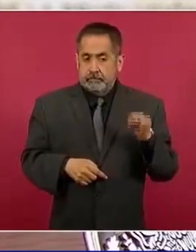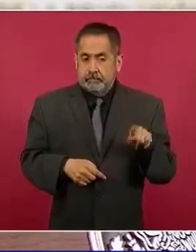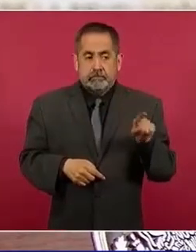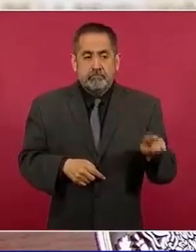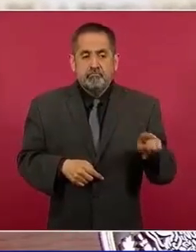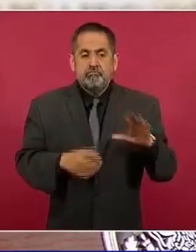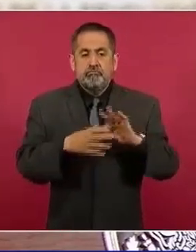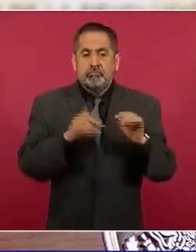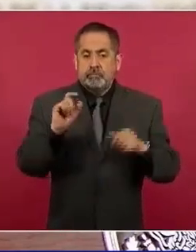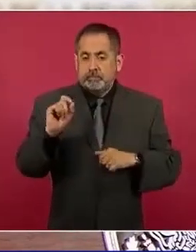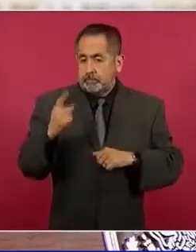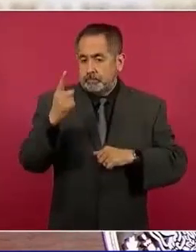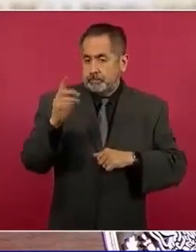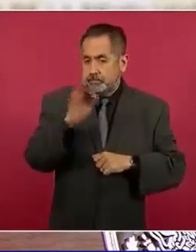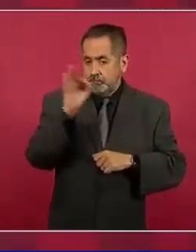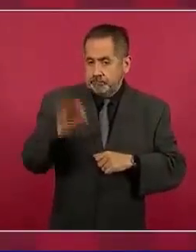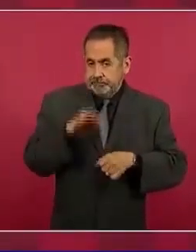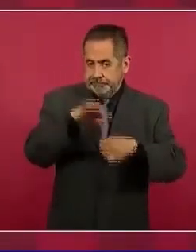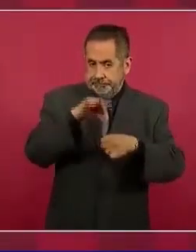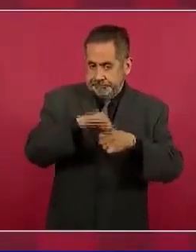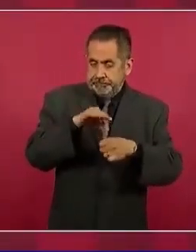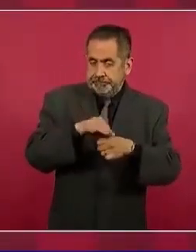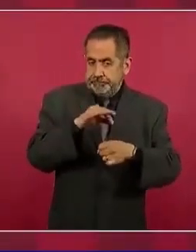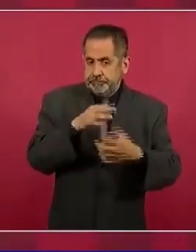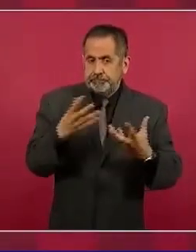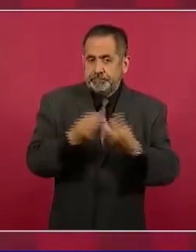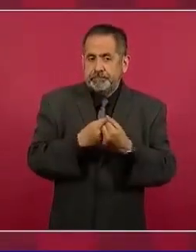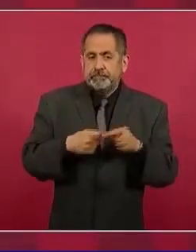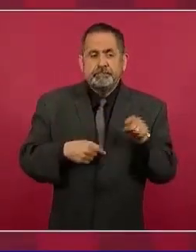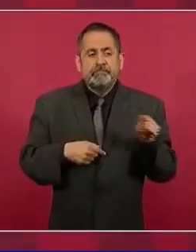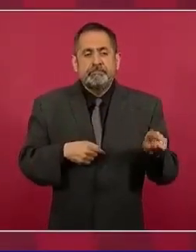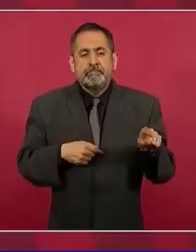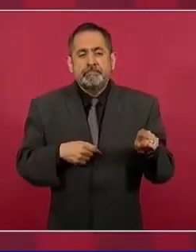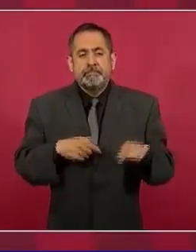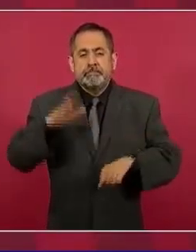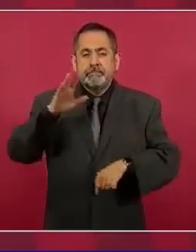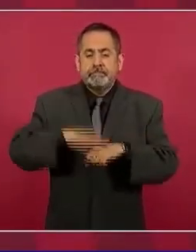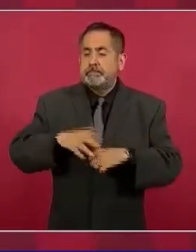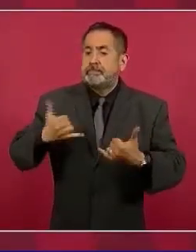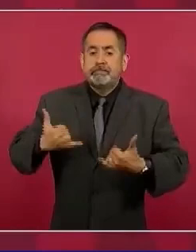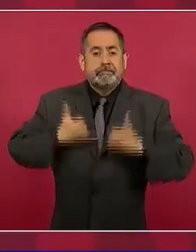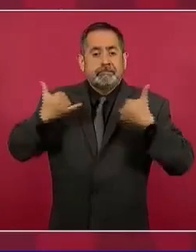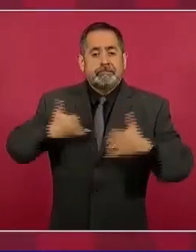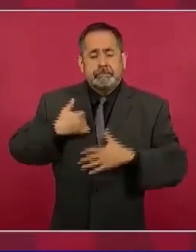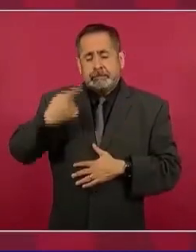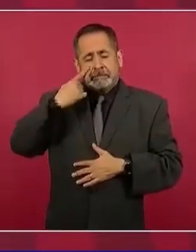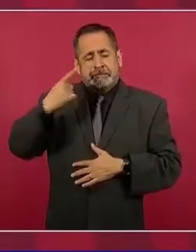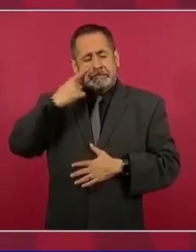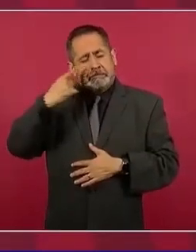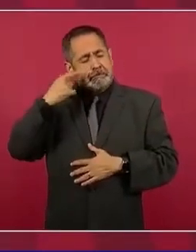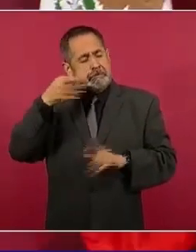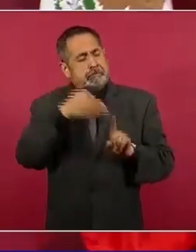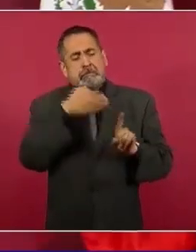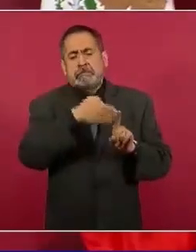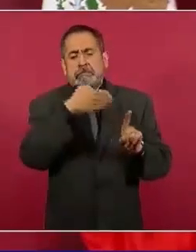tiene el 21% de los votos, pero es el más votado por los jóvenes.